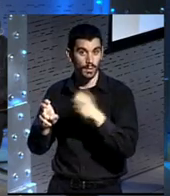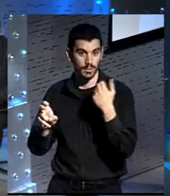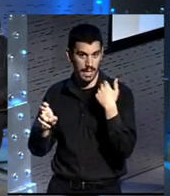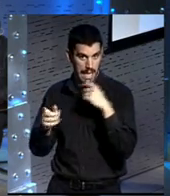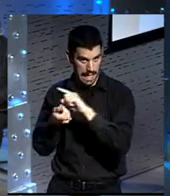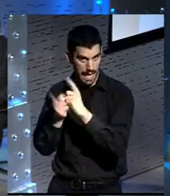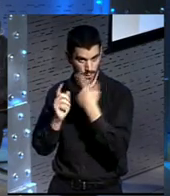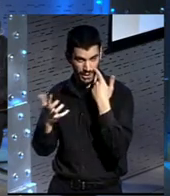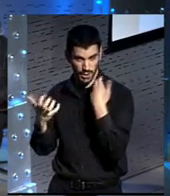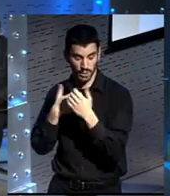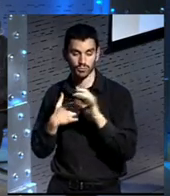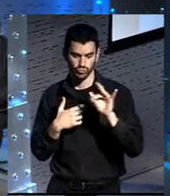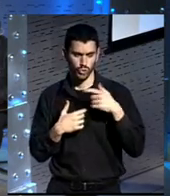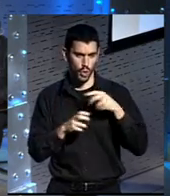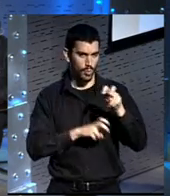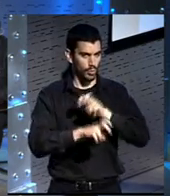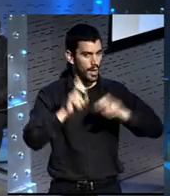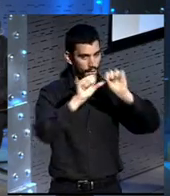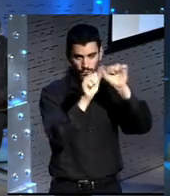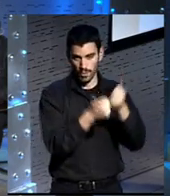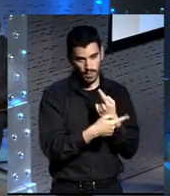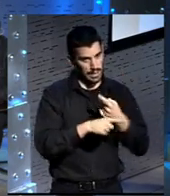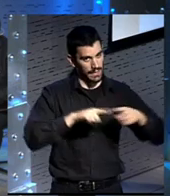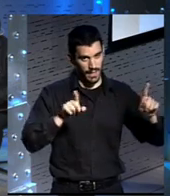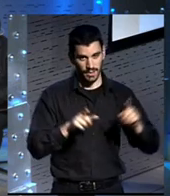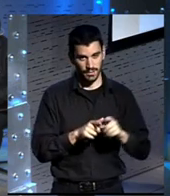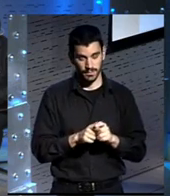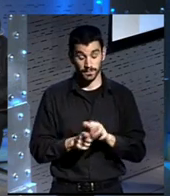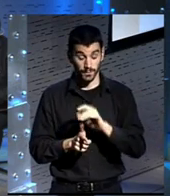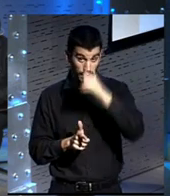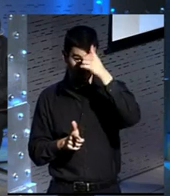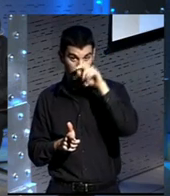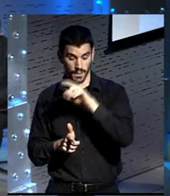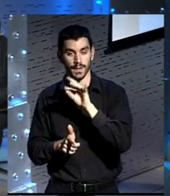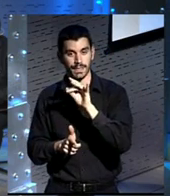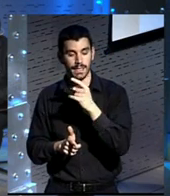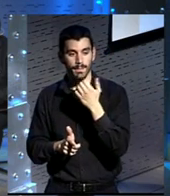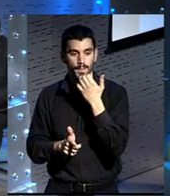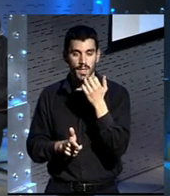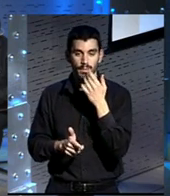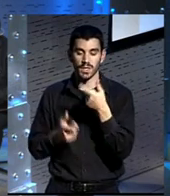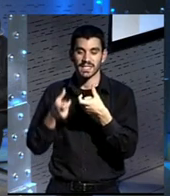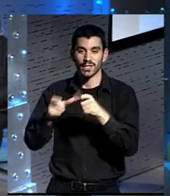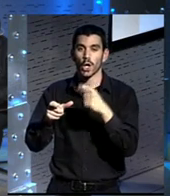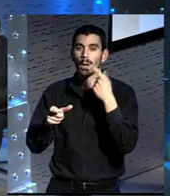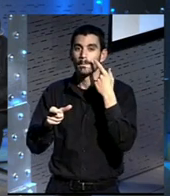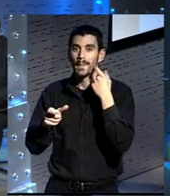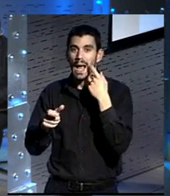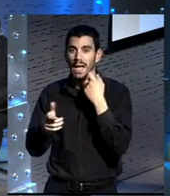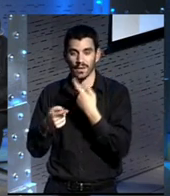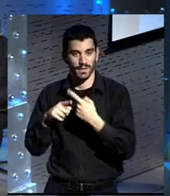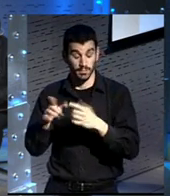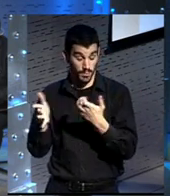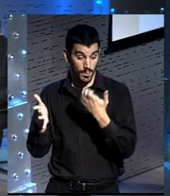es suficiente exclusivamente el conocimiento bancario, eso es verdad. De hecho, un banco lleno